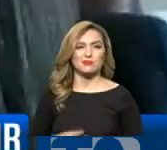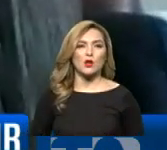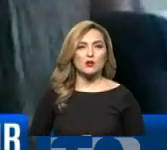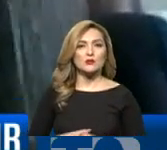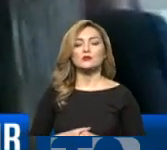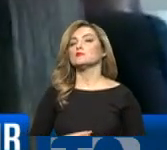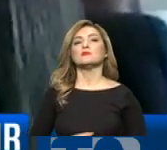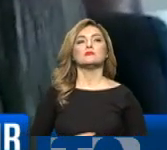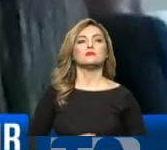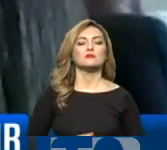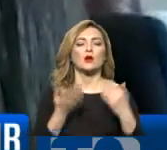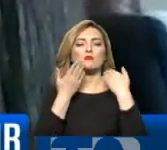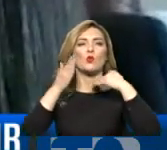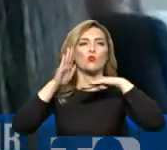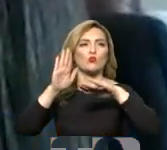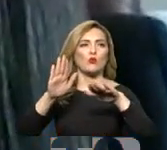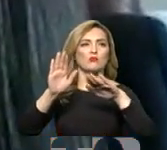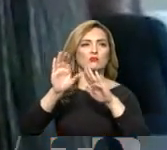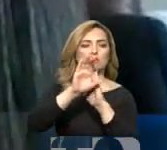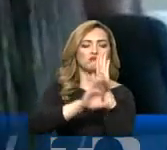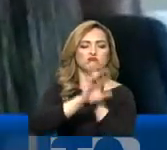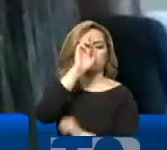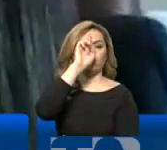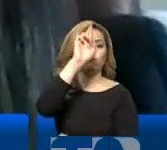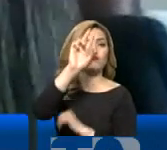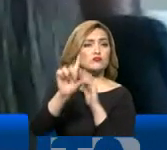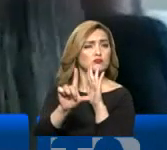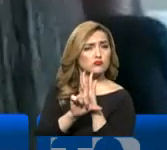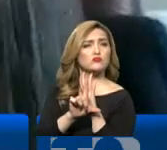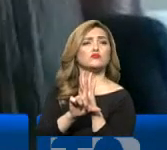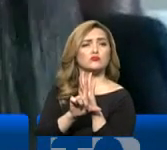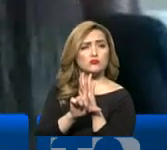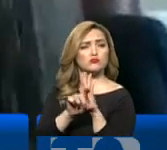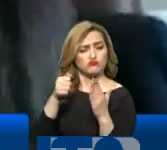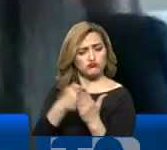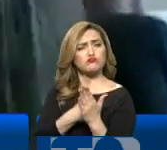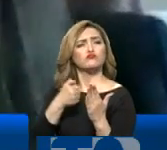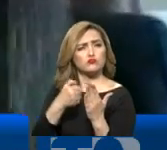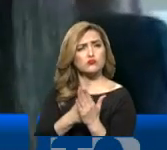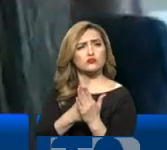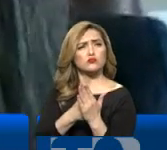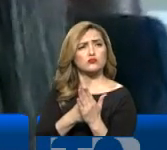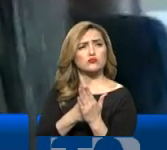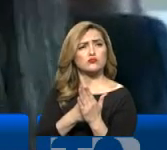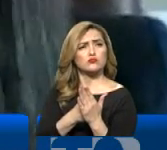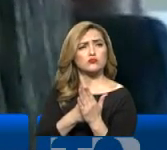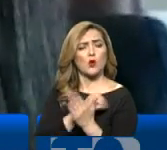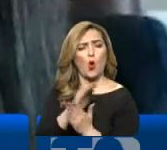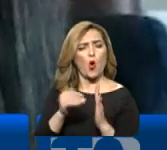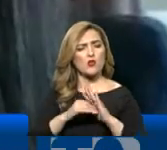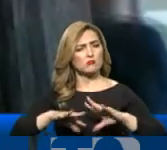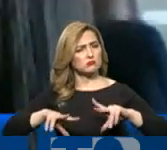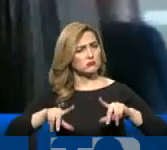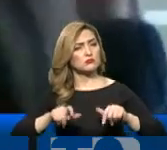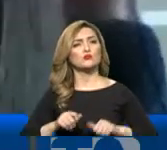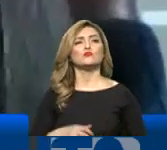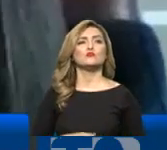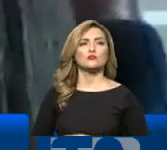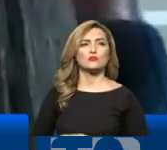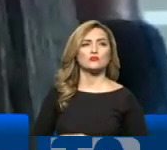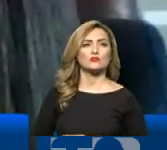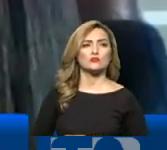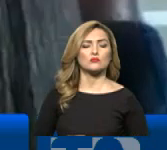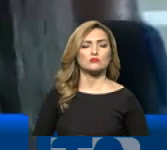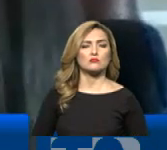en respeto del marco constitucional y legal, con la lucha efectiva en contra de la corrupción. Aquí no